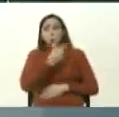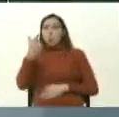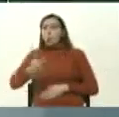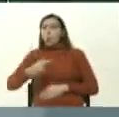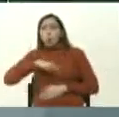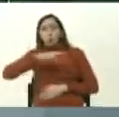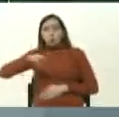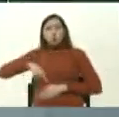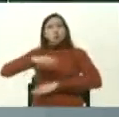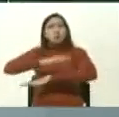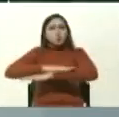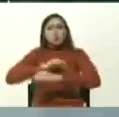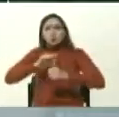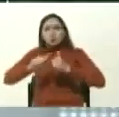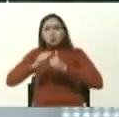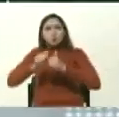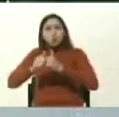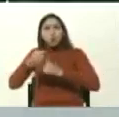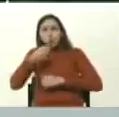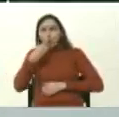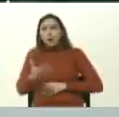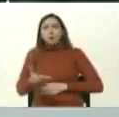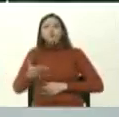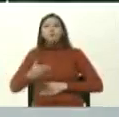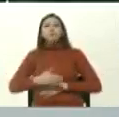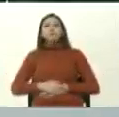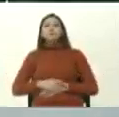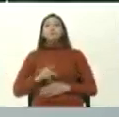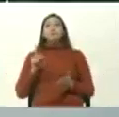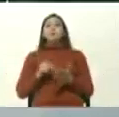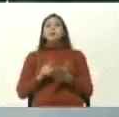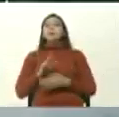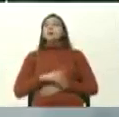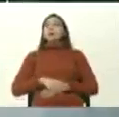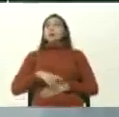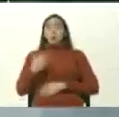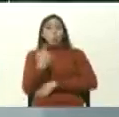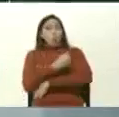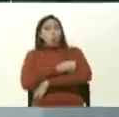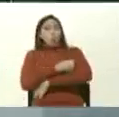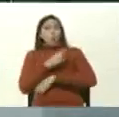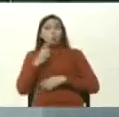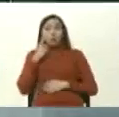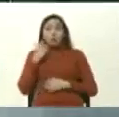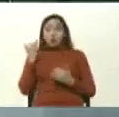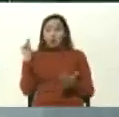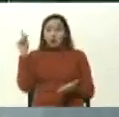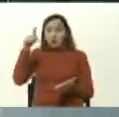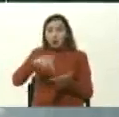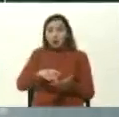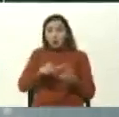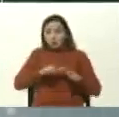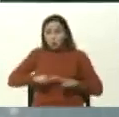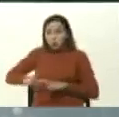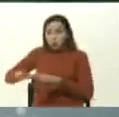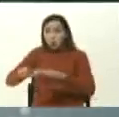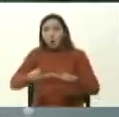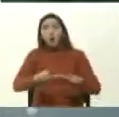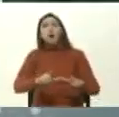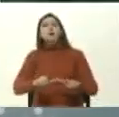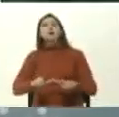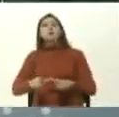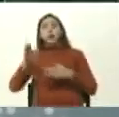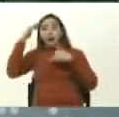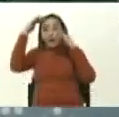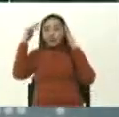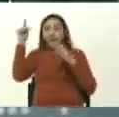nuestros talentos deportivos. Ahí te vimos vacunando y nosotros justamente estamos en un centro de vacunación